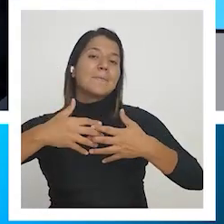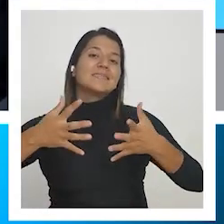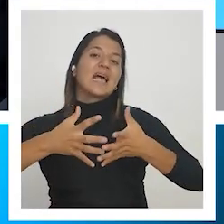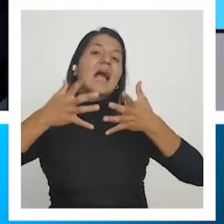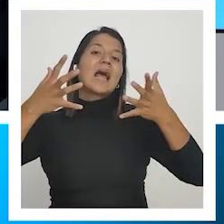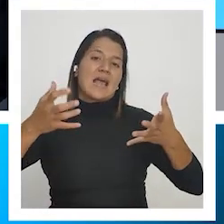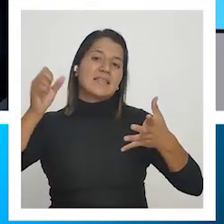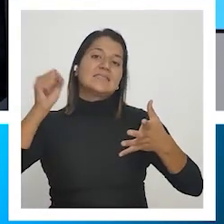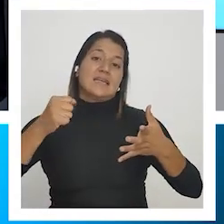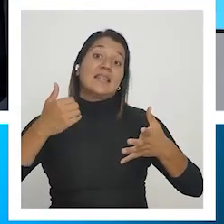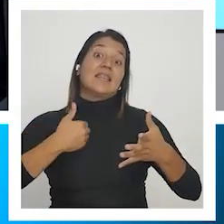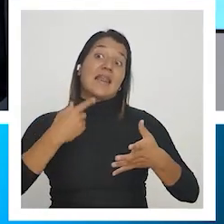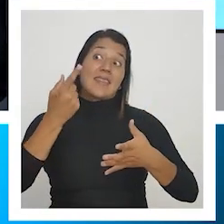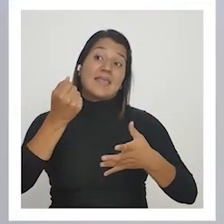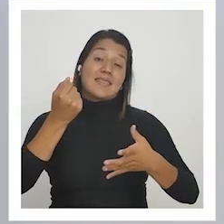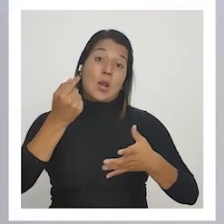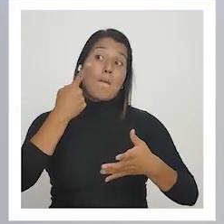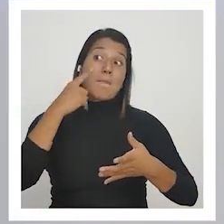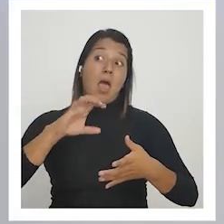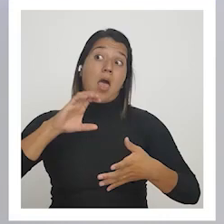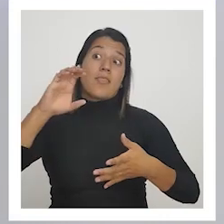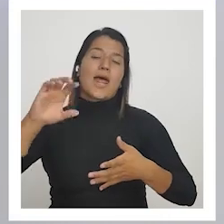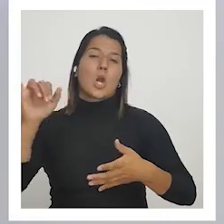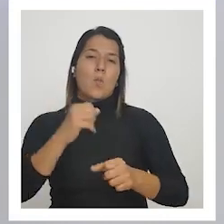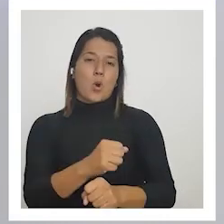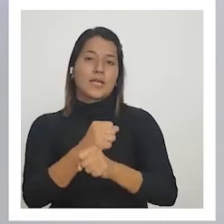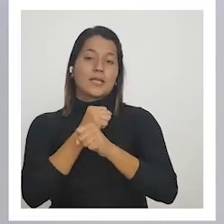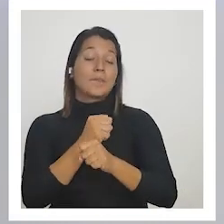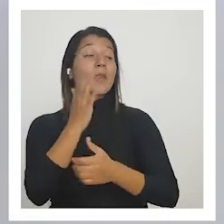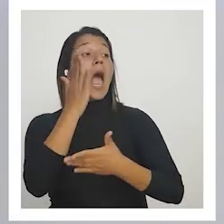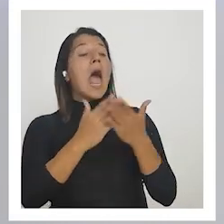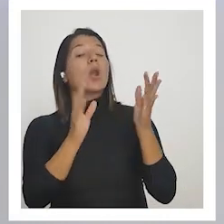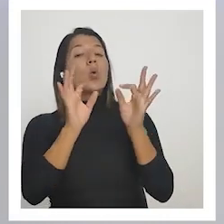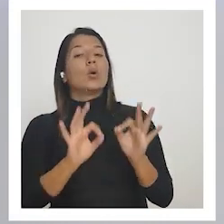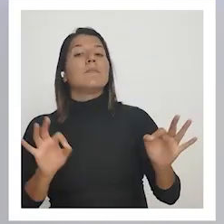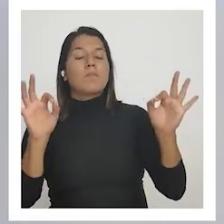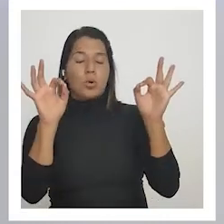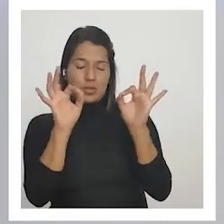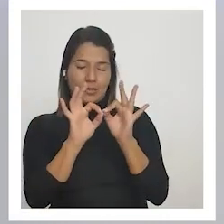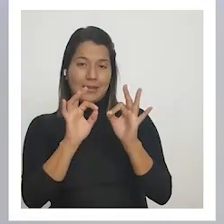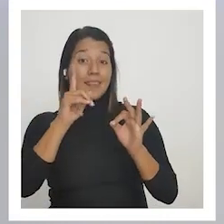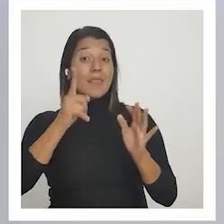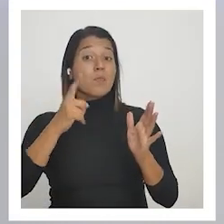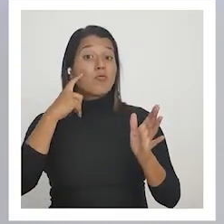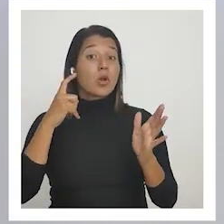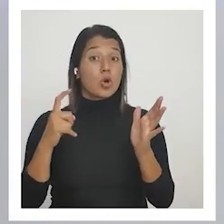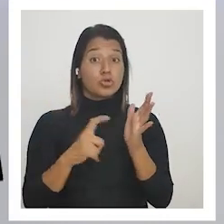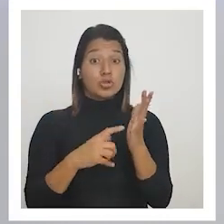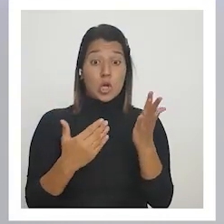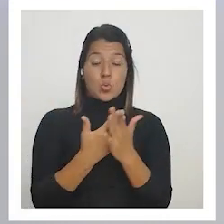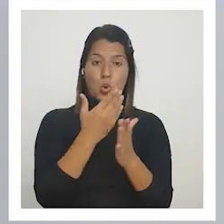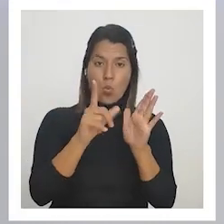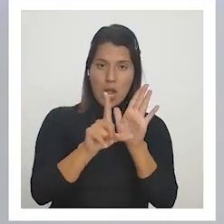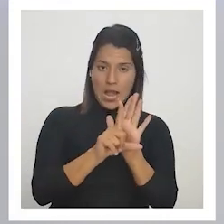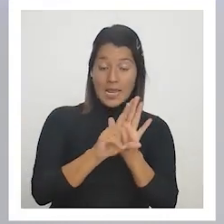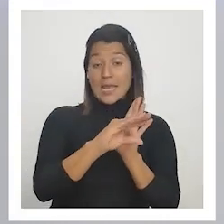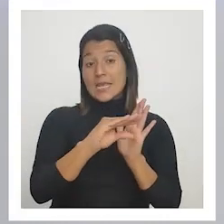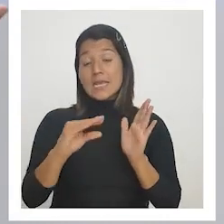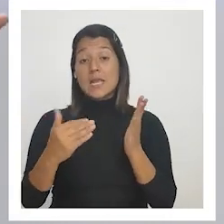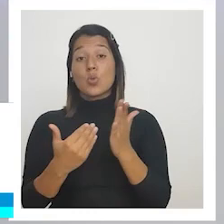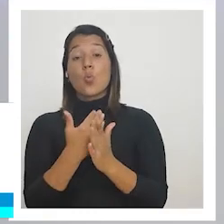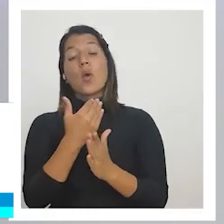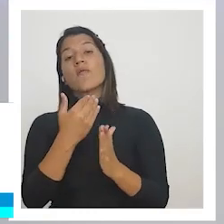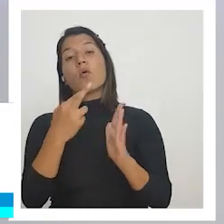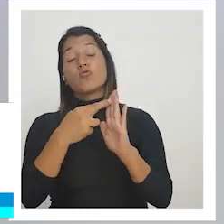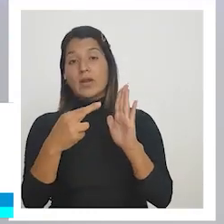y yo creo que también hay que reconocer que la nueva ley y el nuevo reglamento recupera de